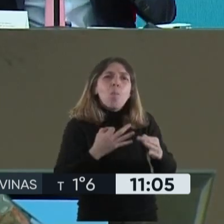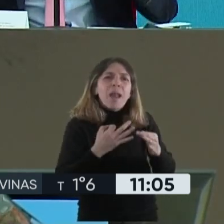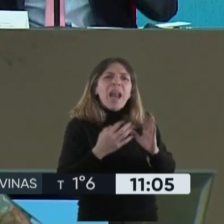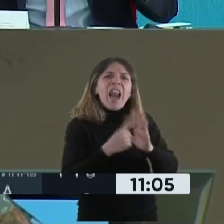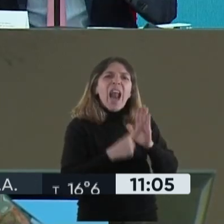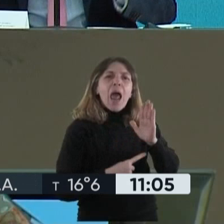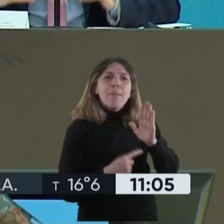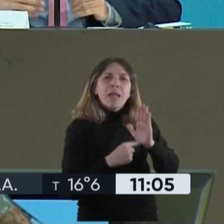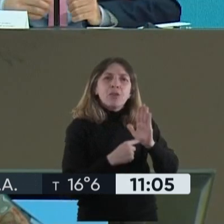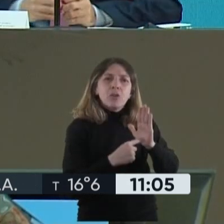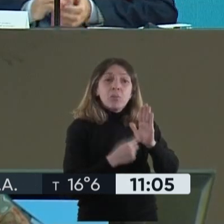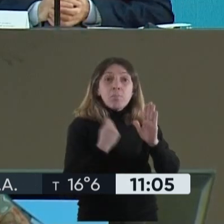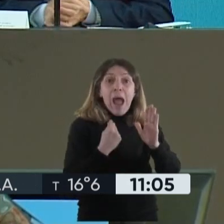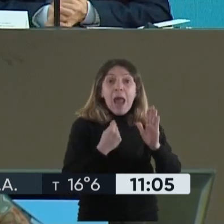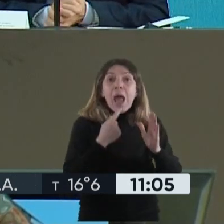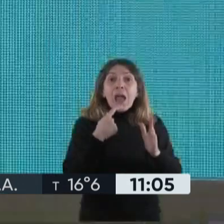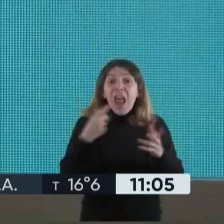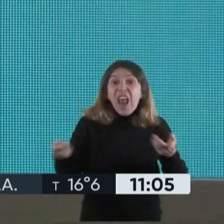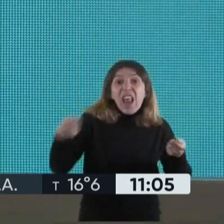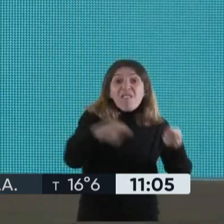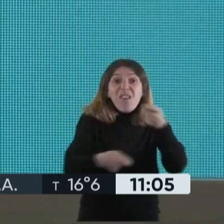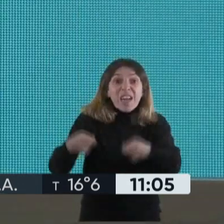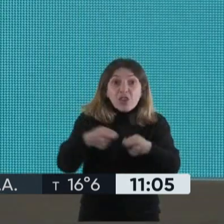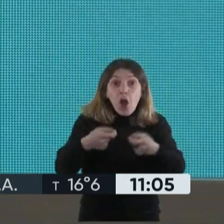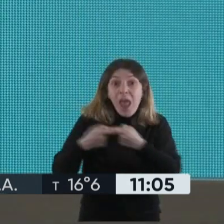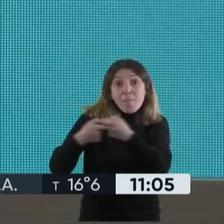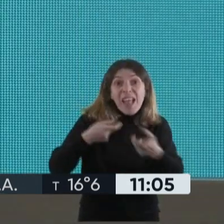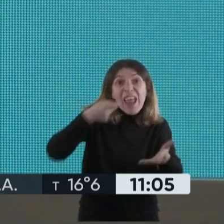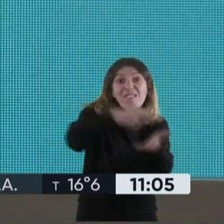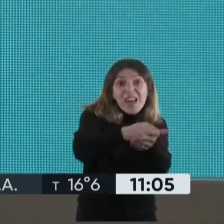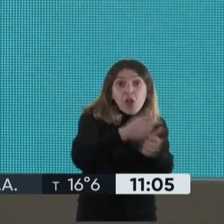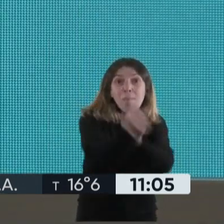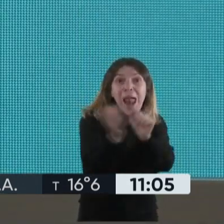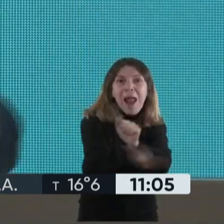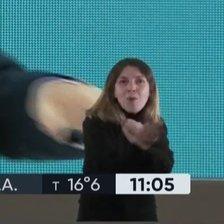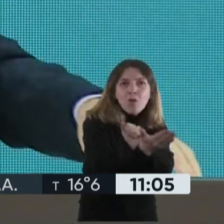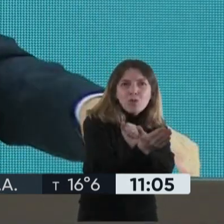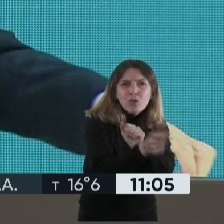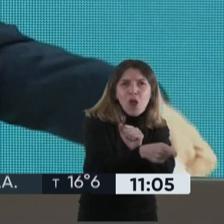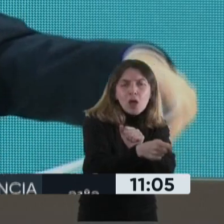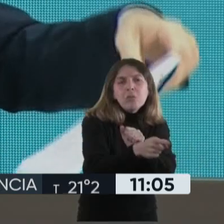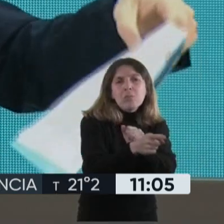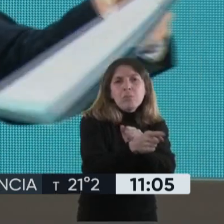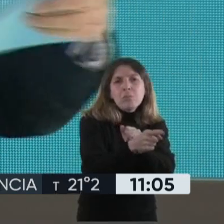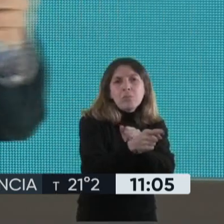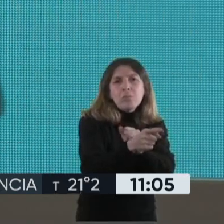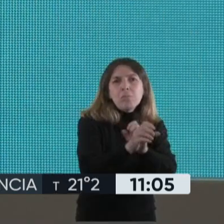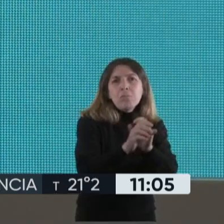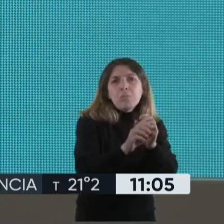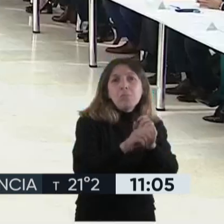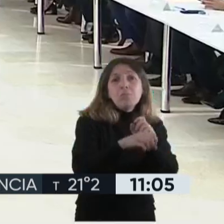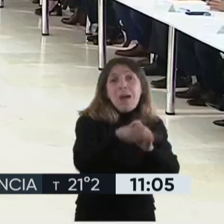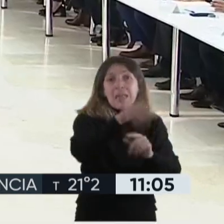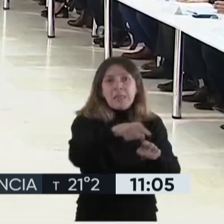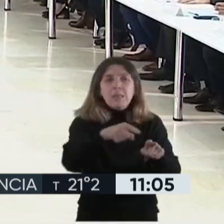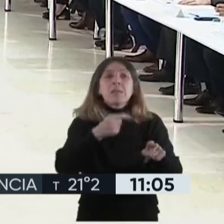un escalamiento de la inversión en el sector. Y lo que hoy queremos anunciar es